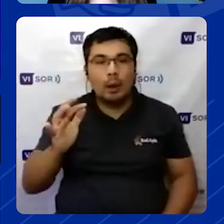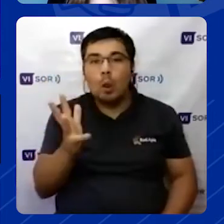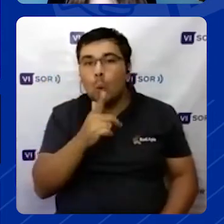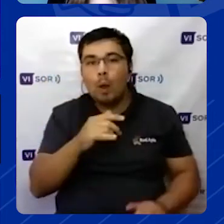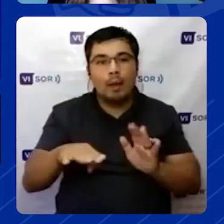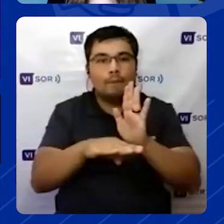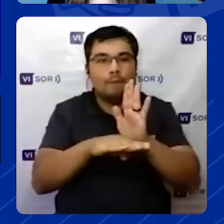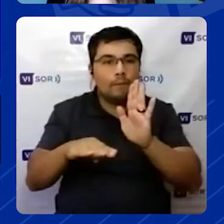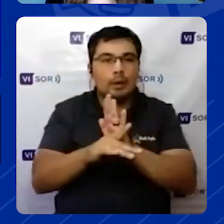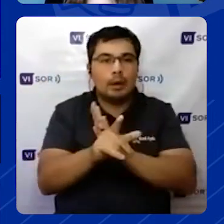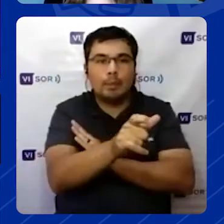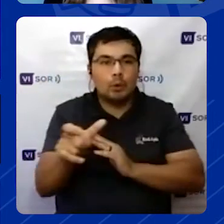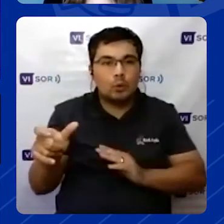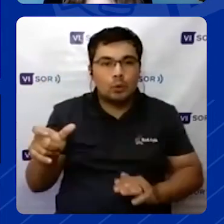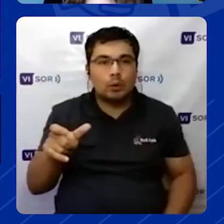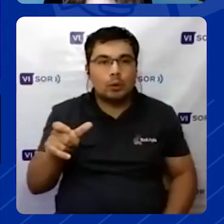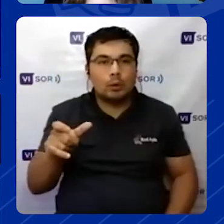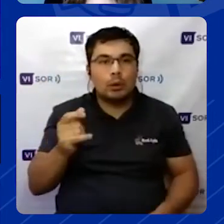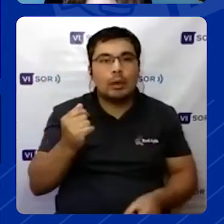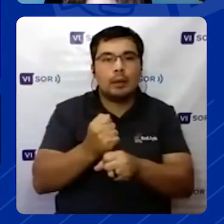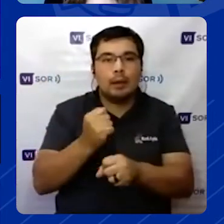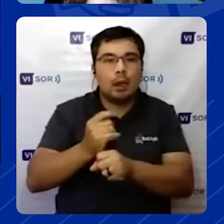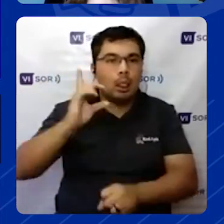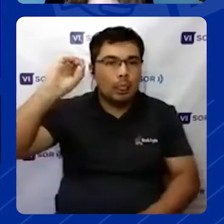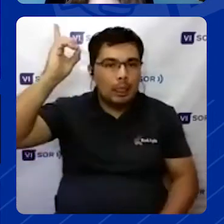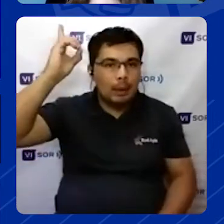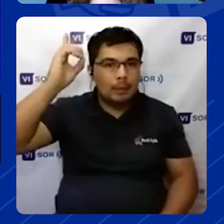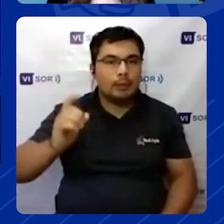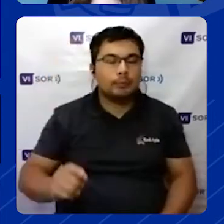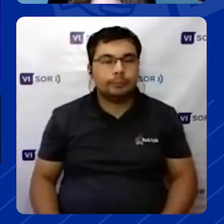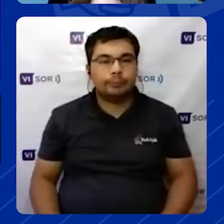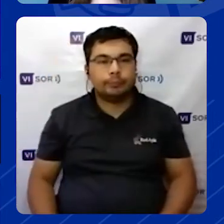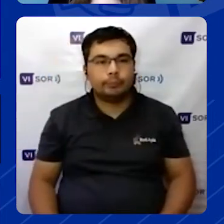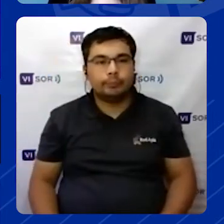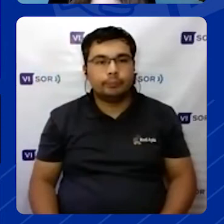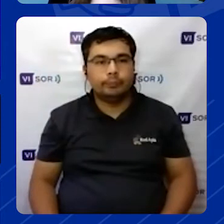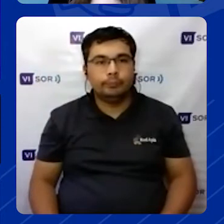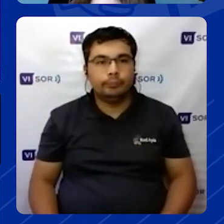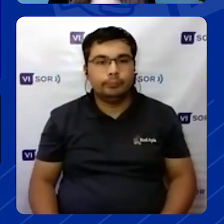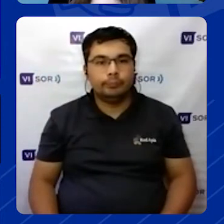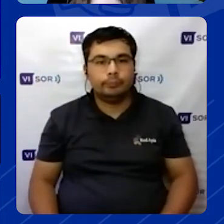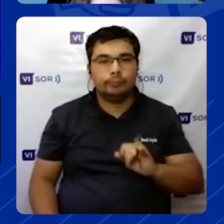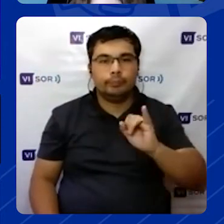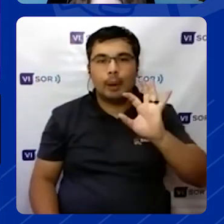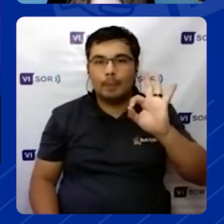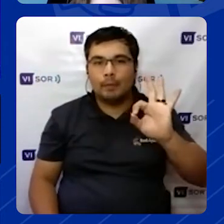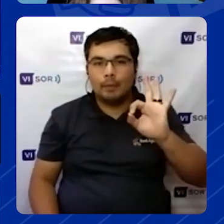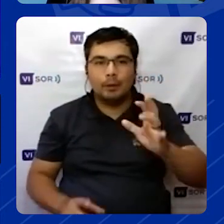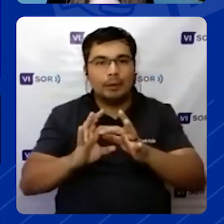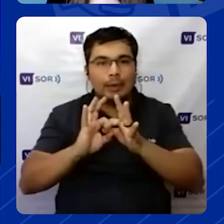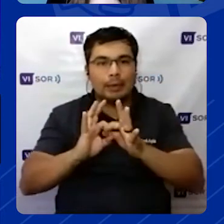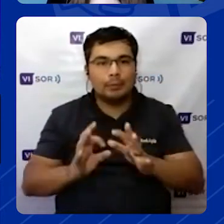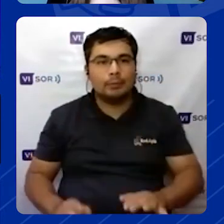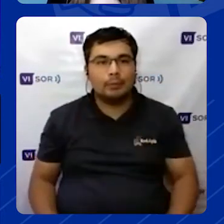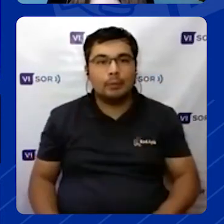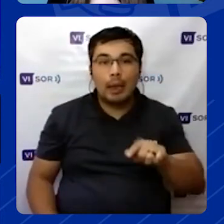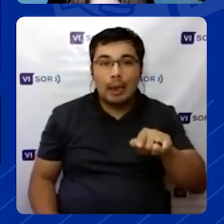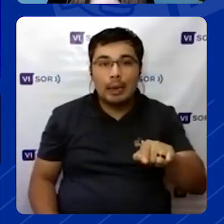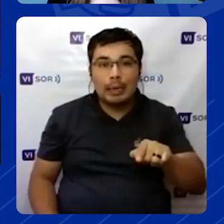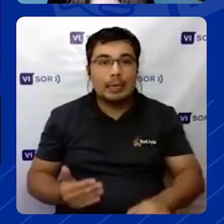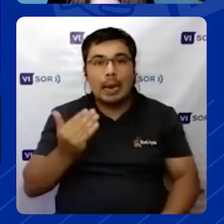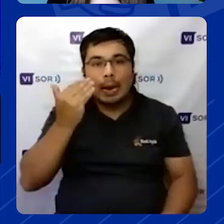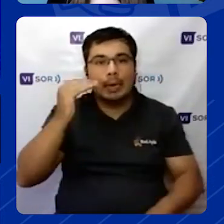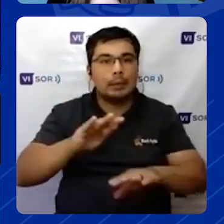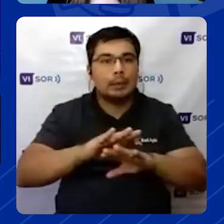personas con discapacidad. Claro. Sí. Perfecto, gracias. Aquí ya estamos llegando a